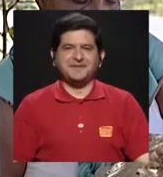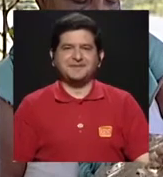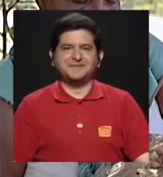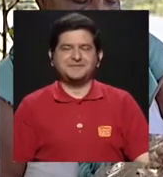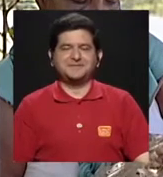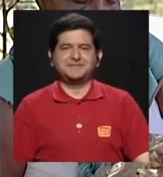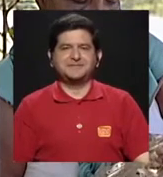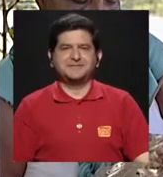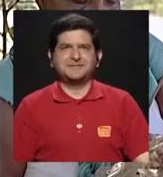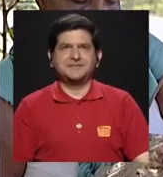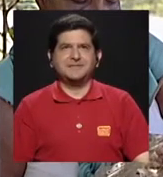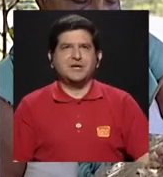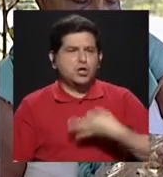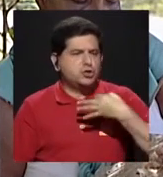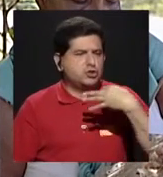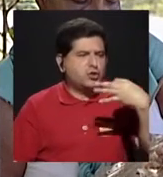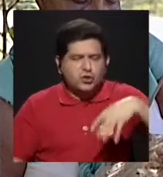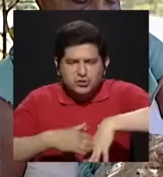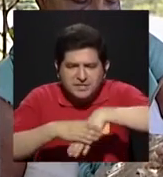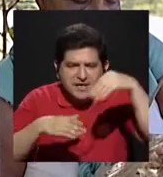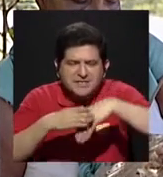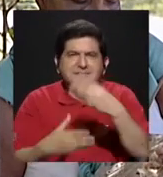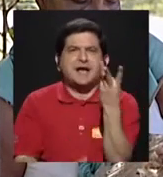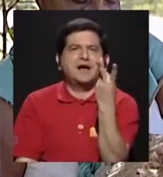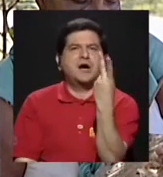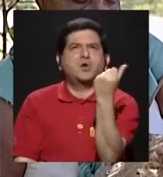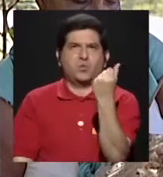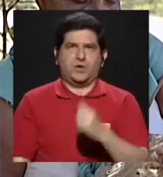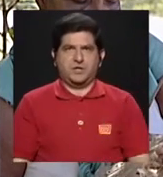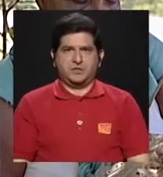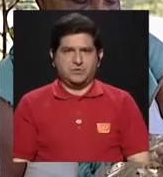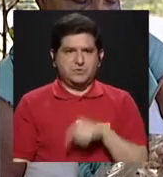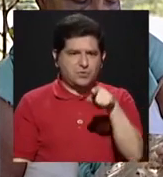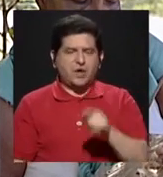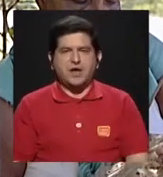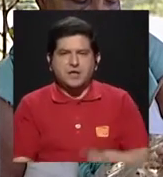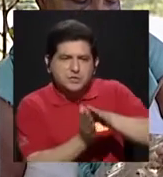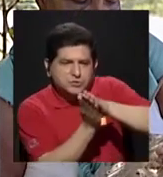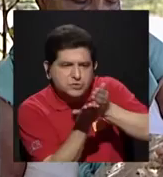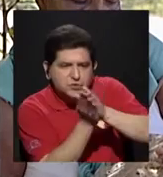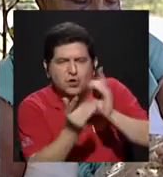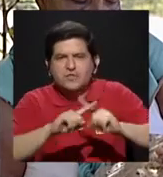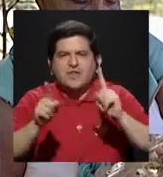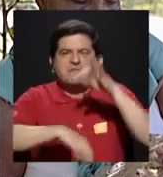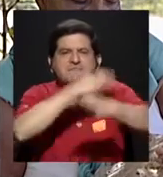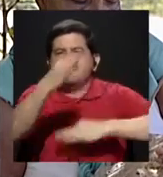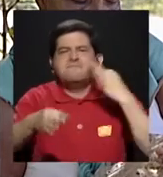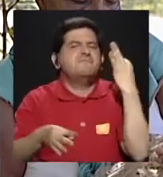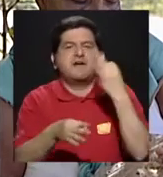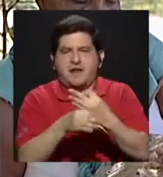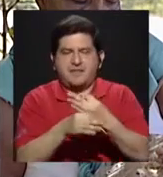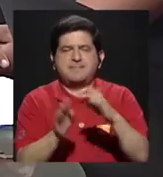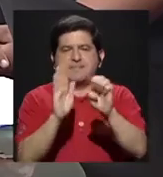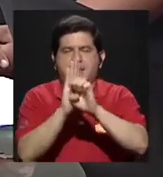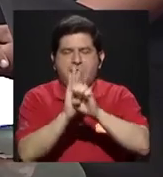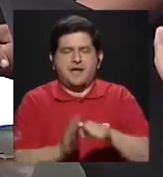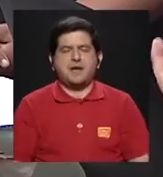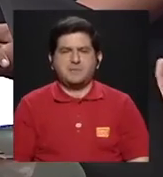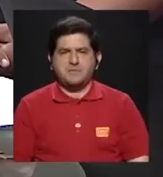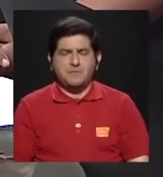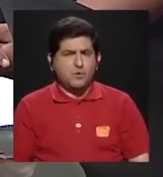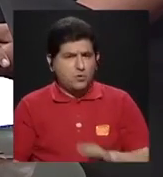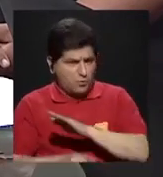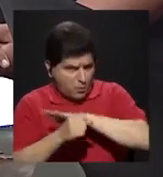¿Cuánto extraen a diario? Eso, lo que extraen en mejillones, en almejas, en pianguas, ¿es